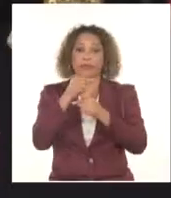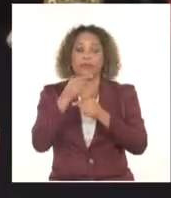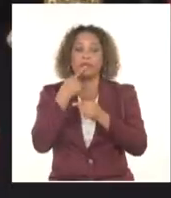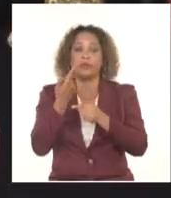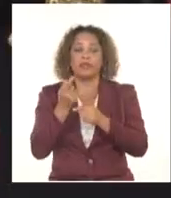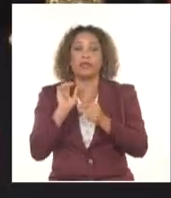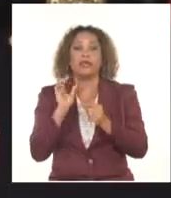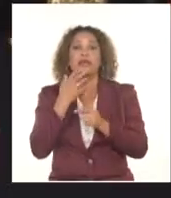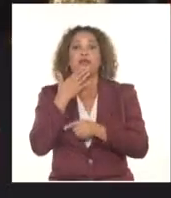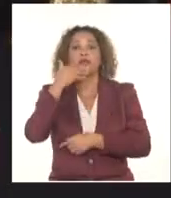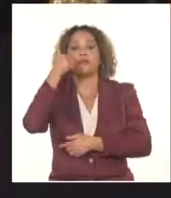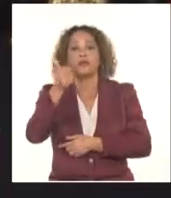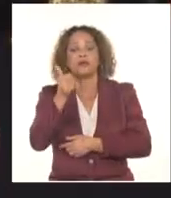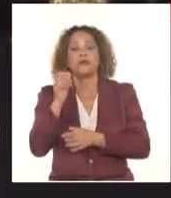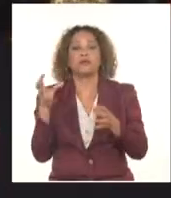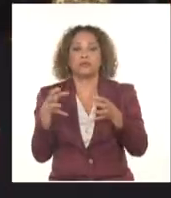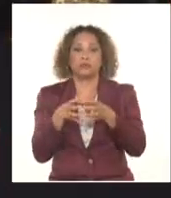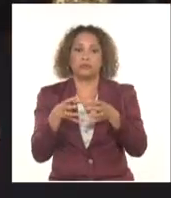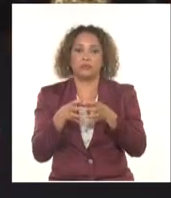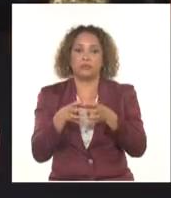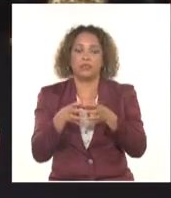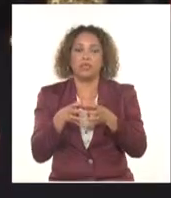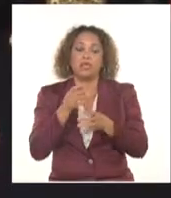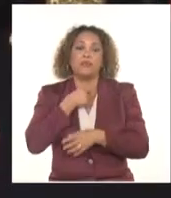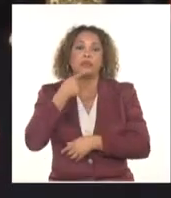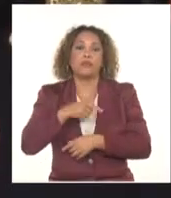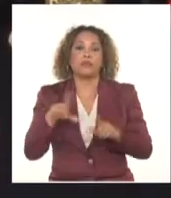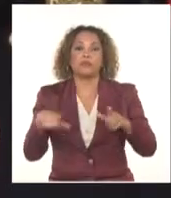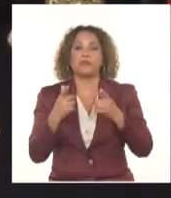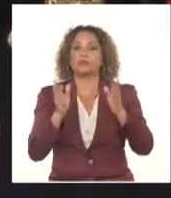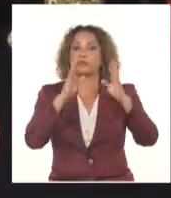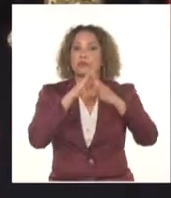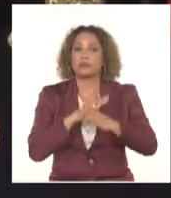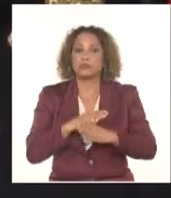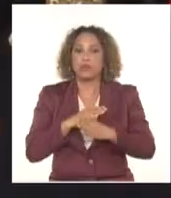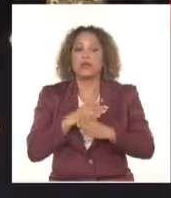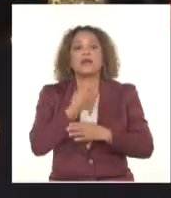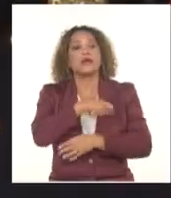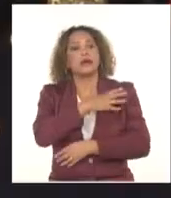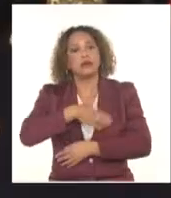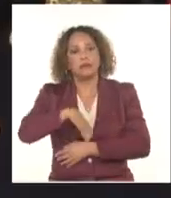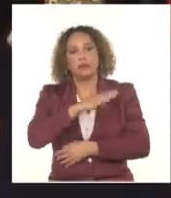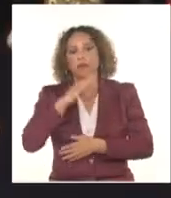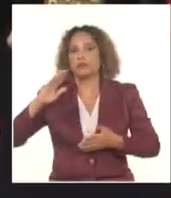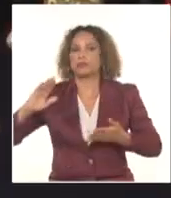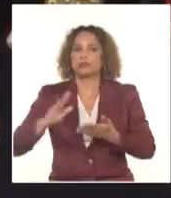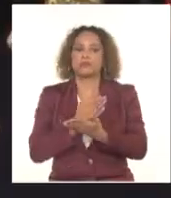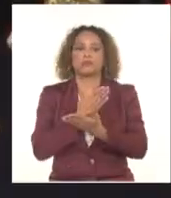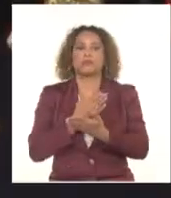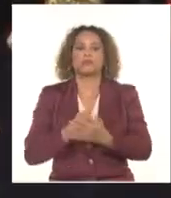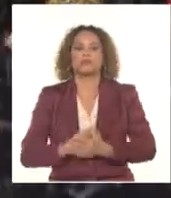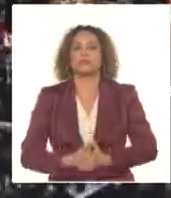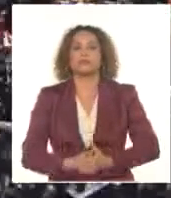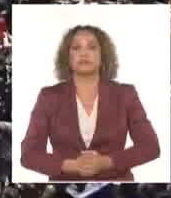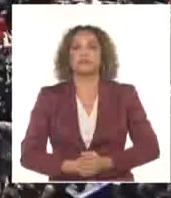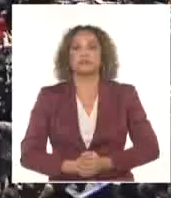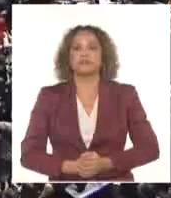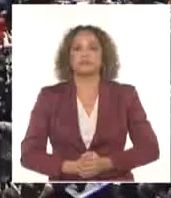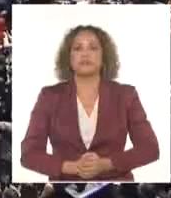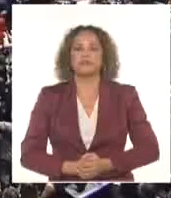unión Y si así no lo hiciere que la nación me lo demande